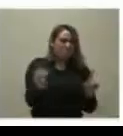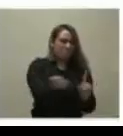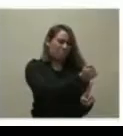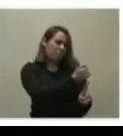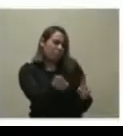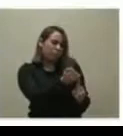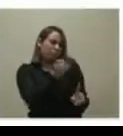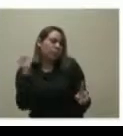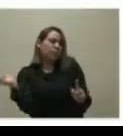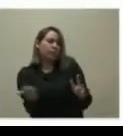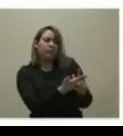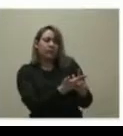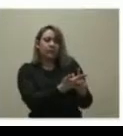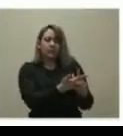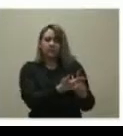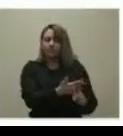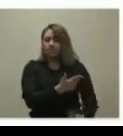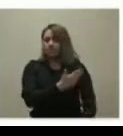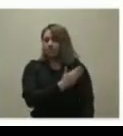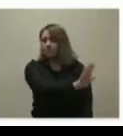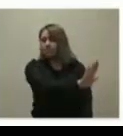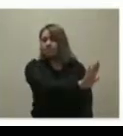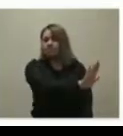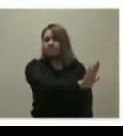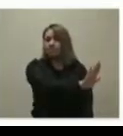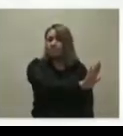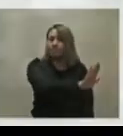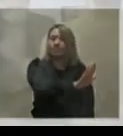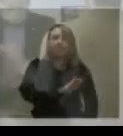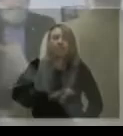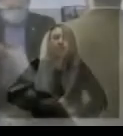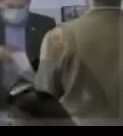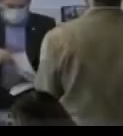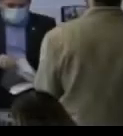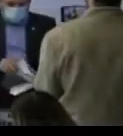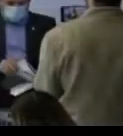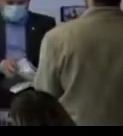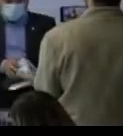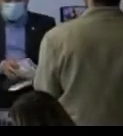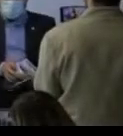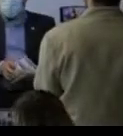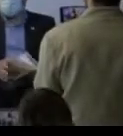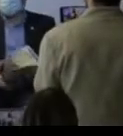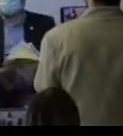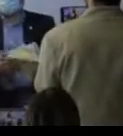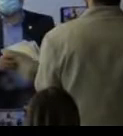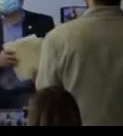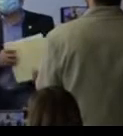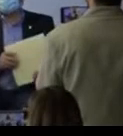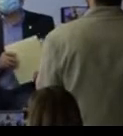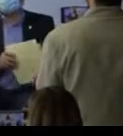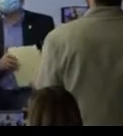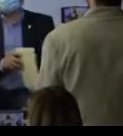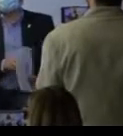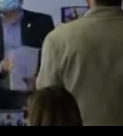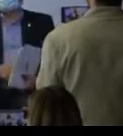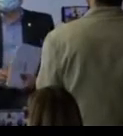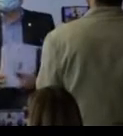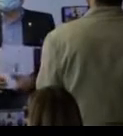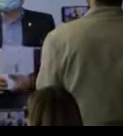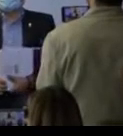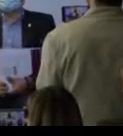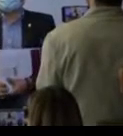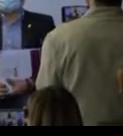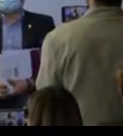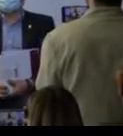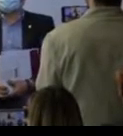se dirige en contra de quienes buscan la verdad y mantienen activa a la opinión pública,